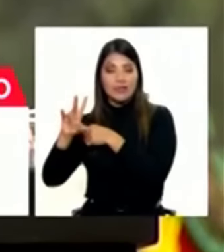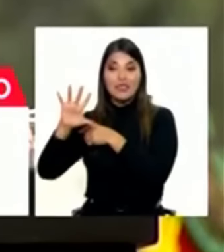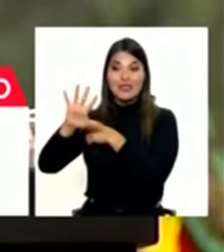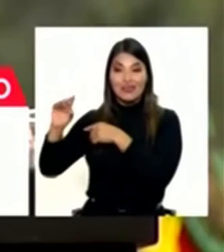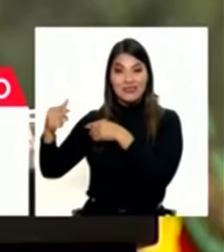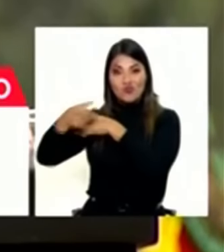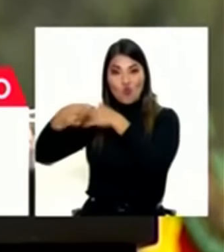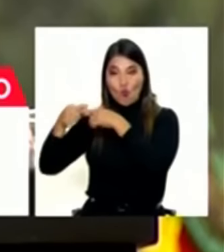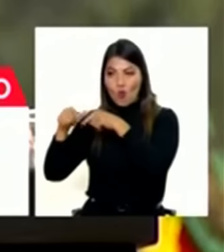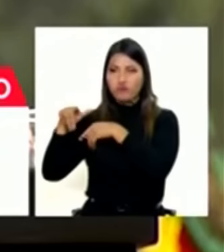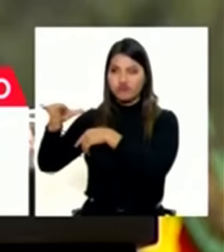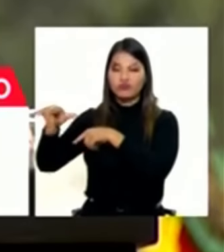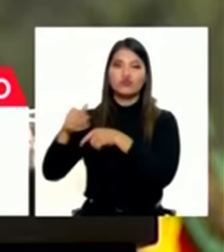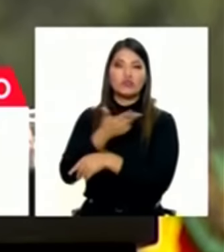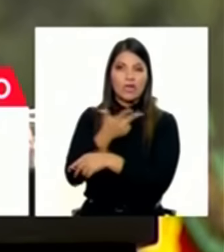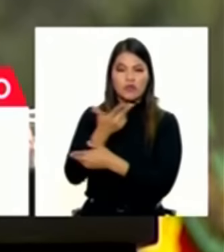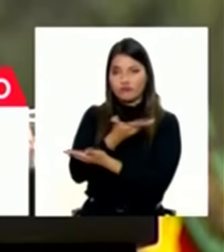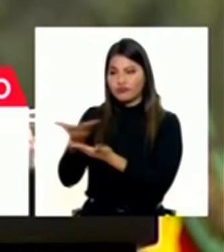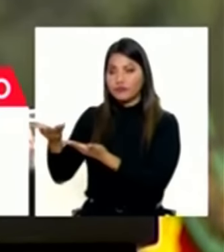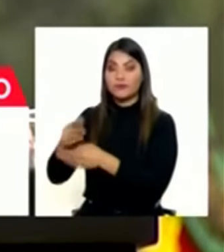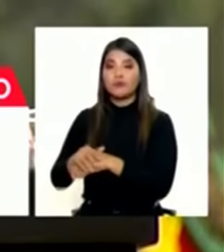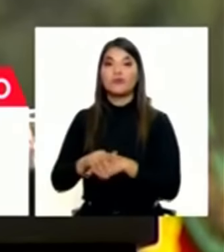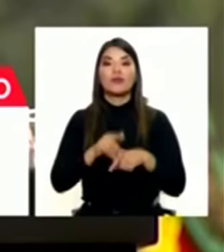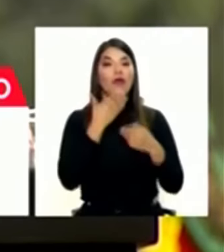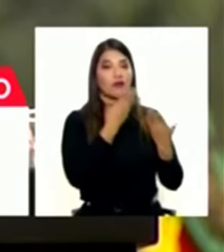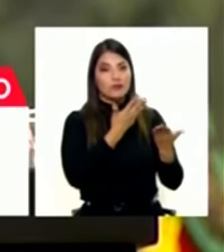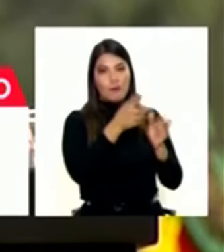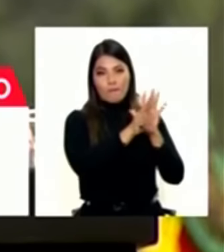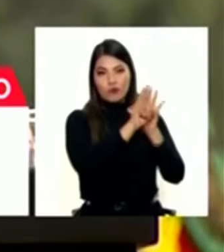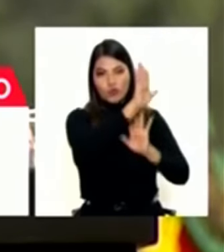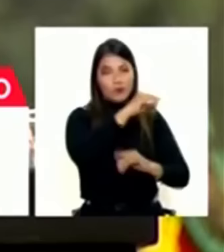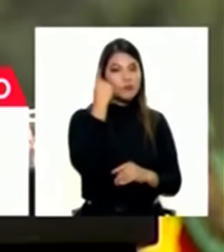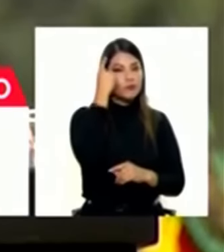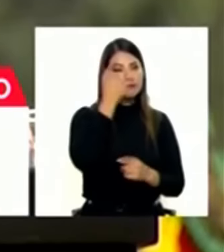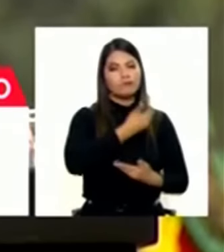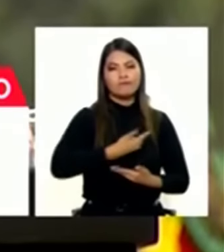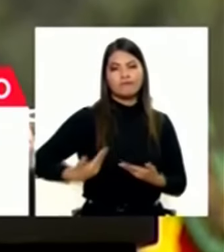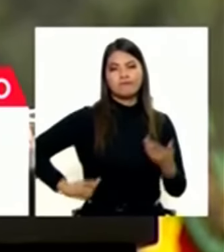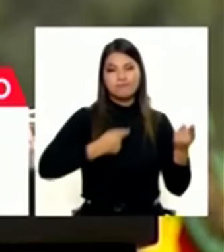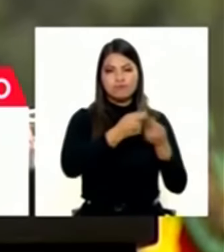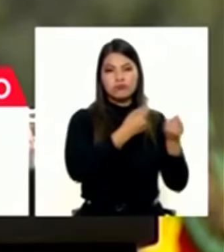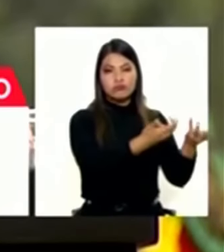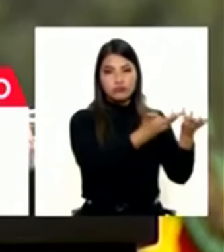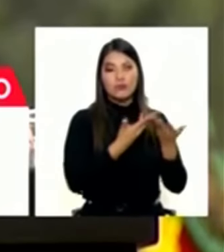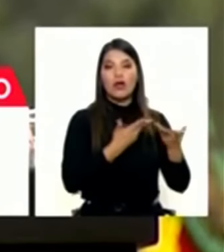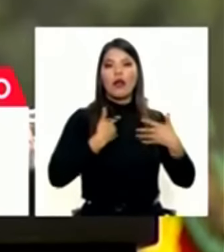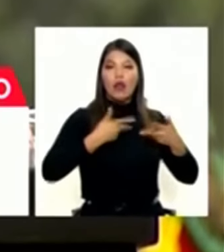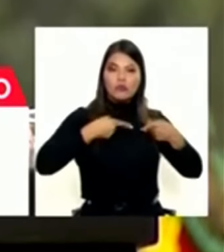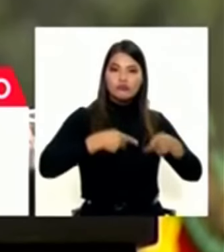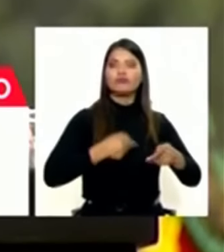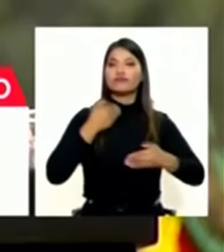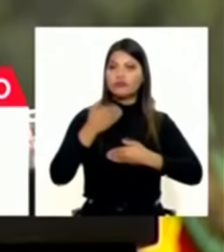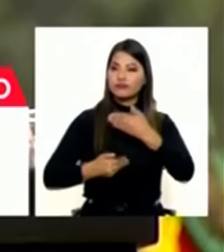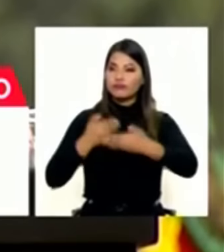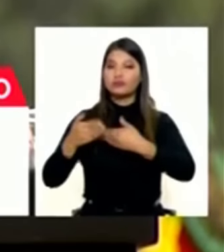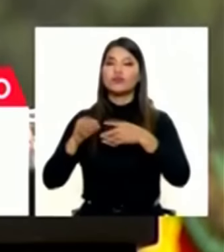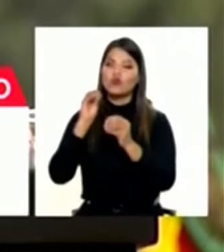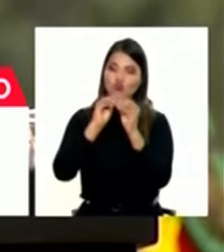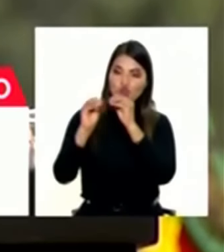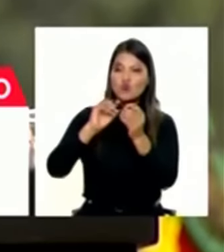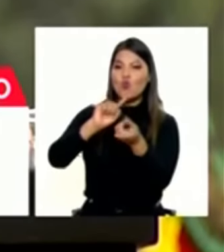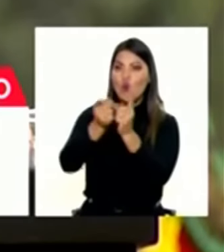Agradecemos profundamente la voluntad política de esta gestión presidencial que nos ha permitido continuar con los procesos de